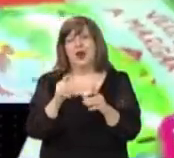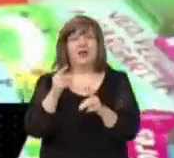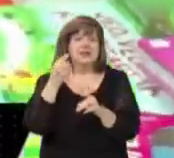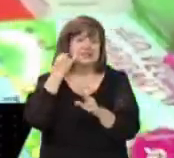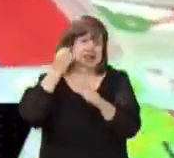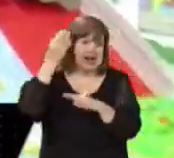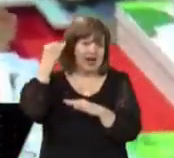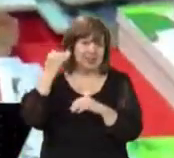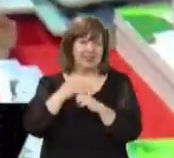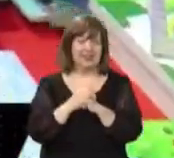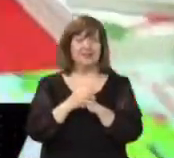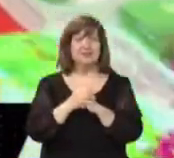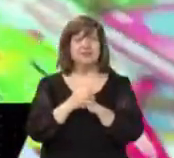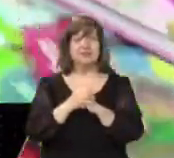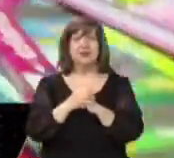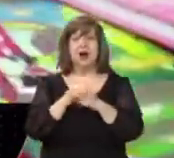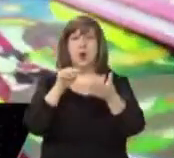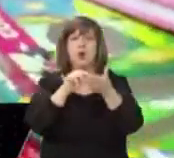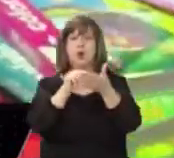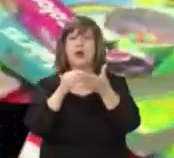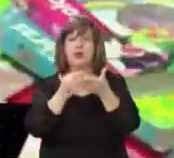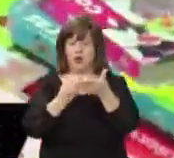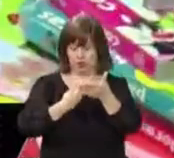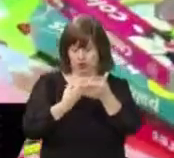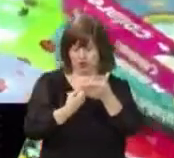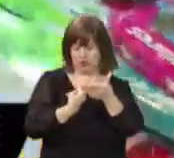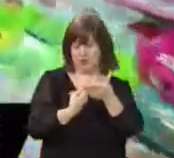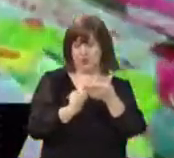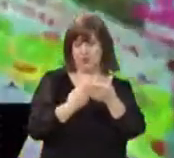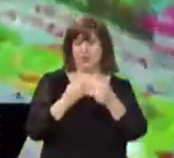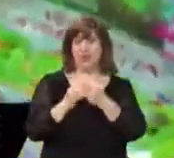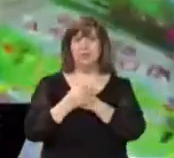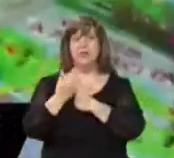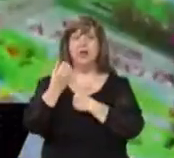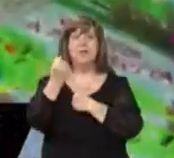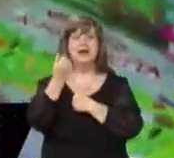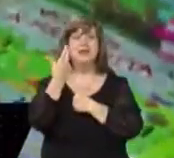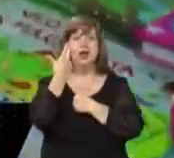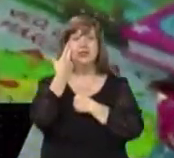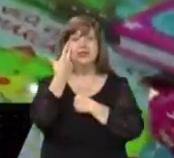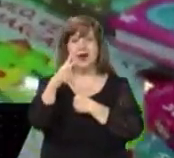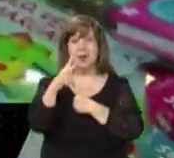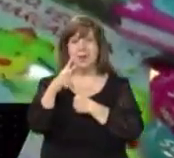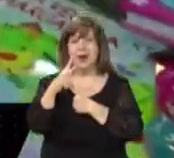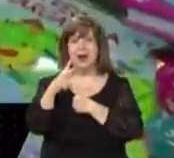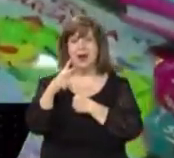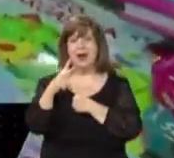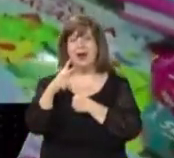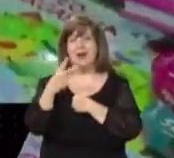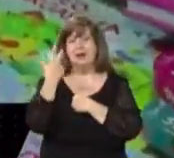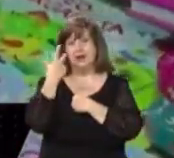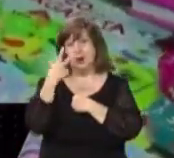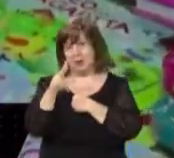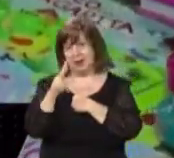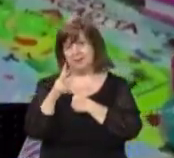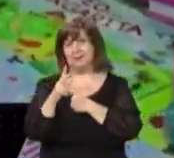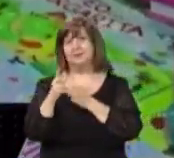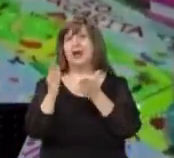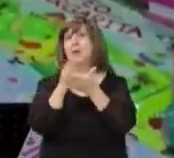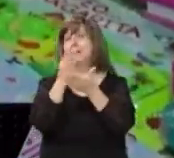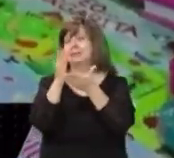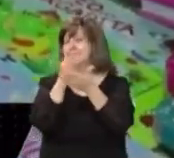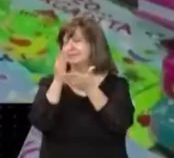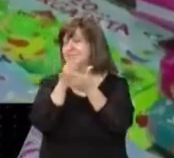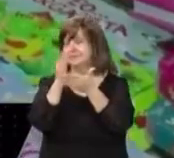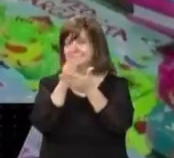había visto. ¿No? Claro, jugabas vos ¿sí? con el libro, con la historia. Están a 3.000 pesos, no es tan caro. Mira este Antártida. Entonces, por ejemplo, mira, vamos a llegar a un